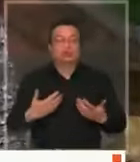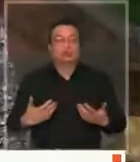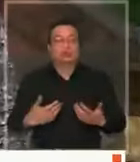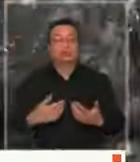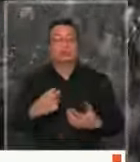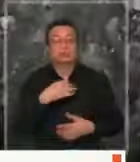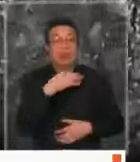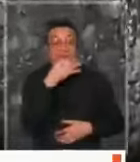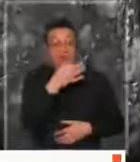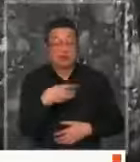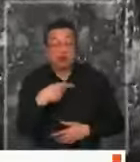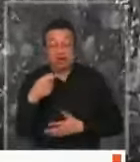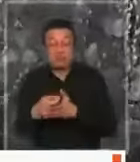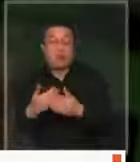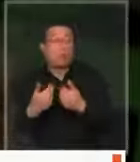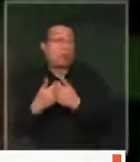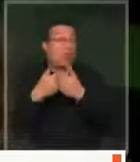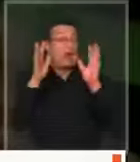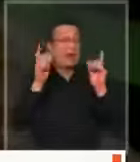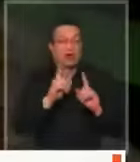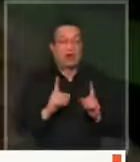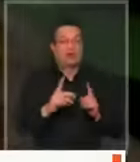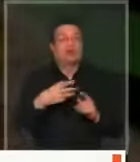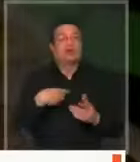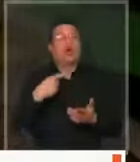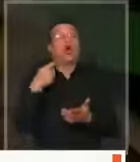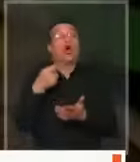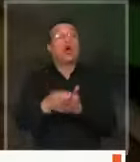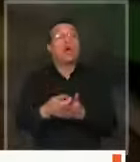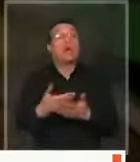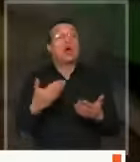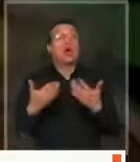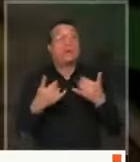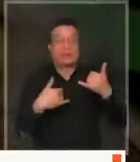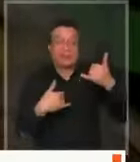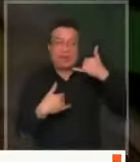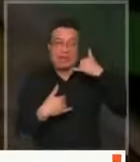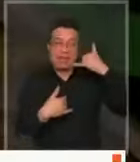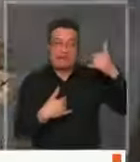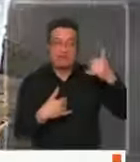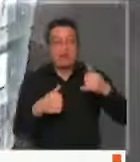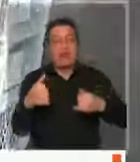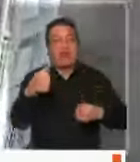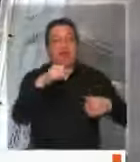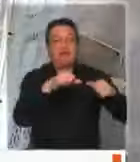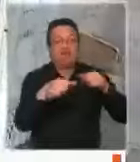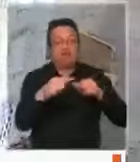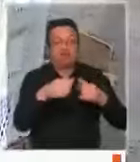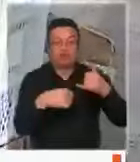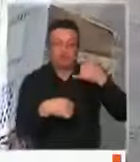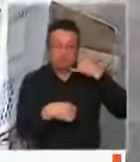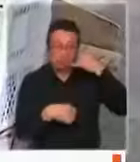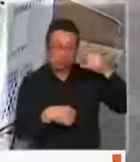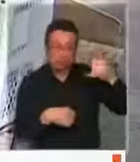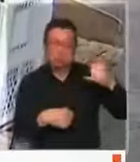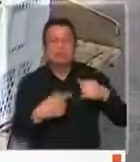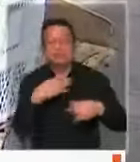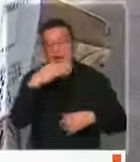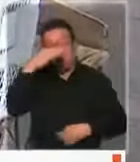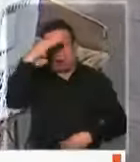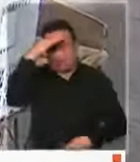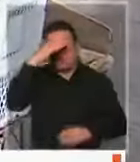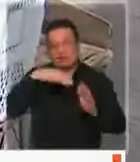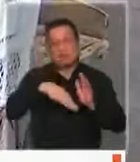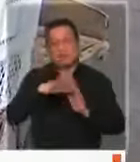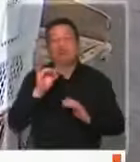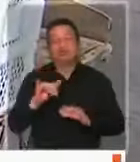no compraría en cualquier comercio. Que yo lo pido por teléfono al ¿ya? laboratorio. ¿Ya? O sea, más confiable. Sí, porque hay